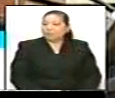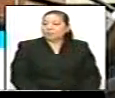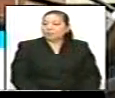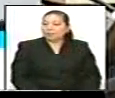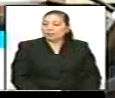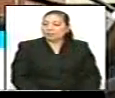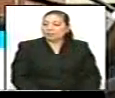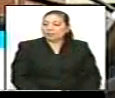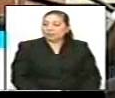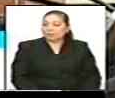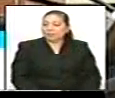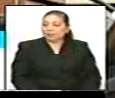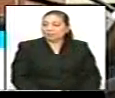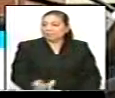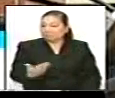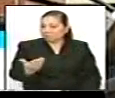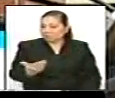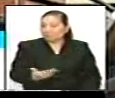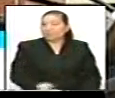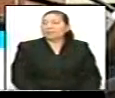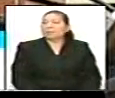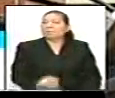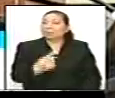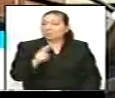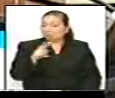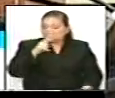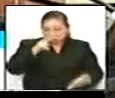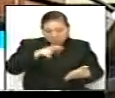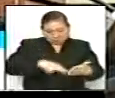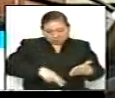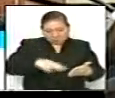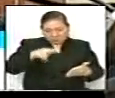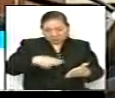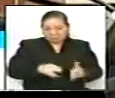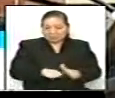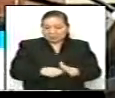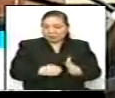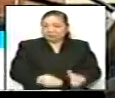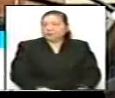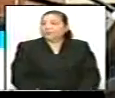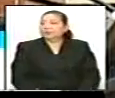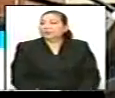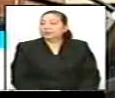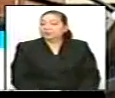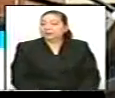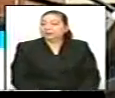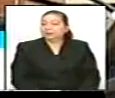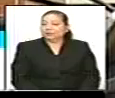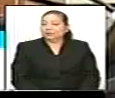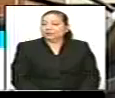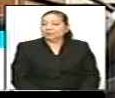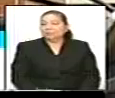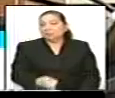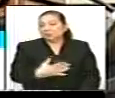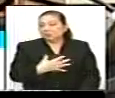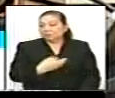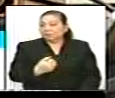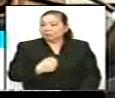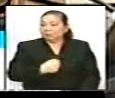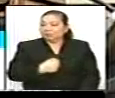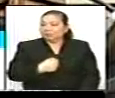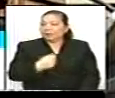dejo a usted, señor congresista, para que pueda tener a bien hacer con ellos lo que es